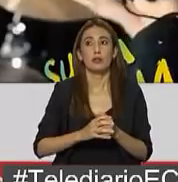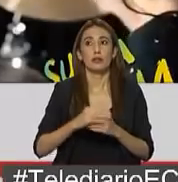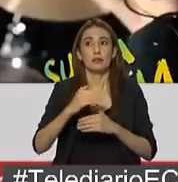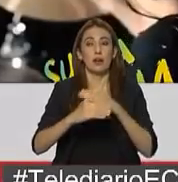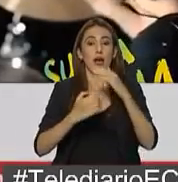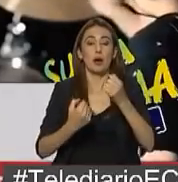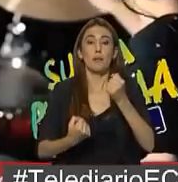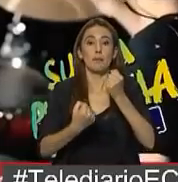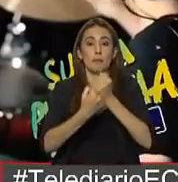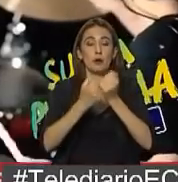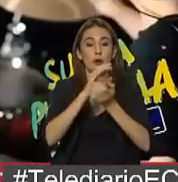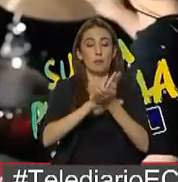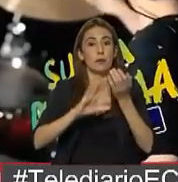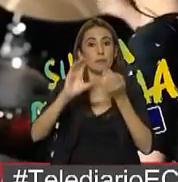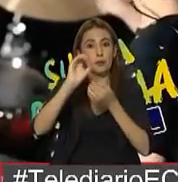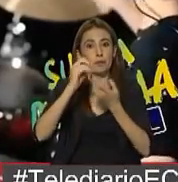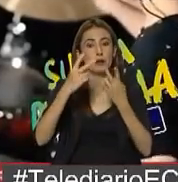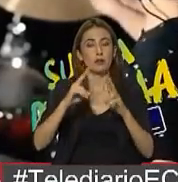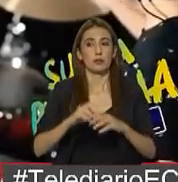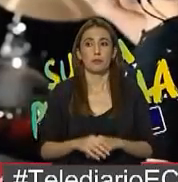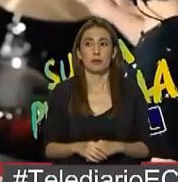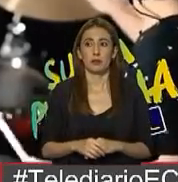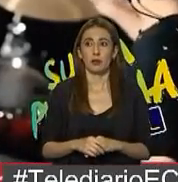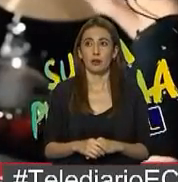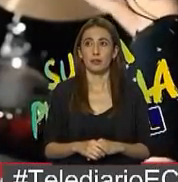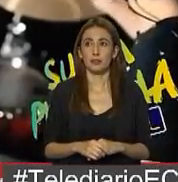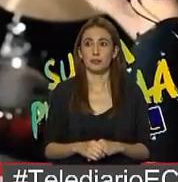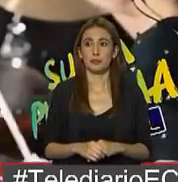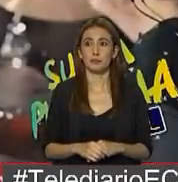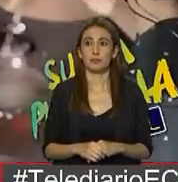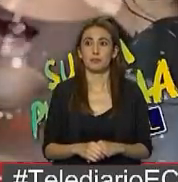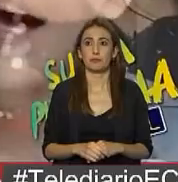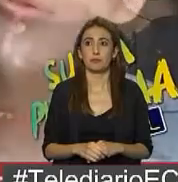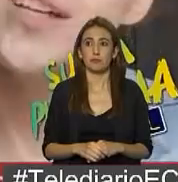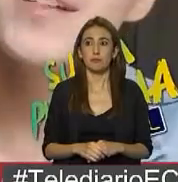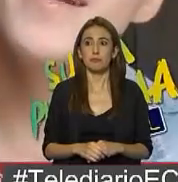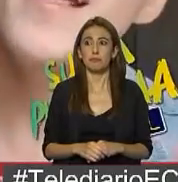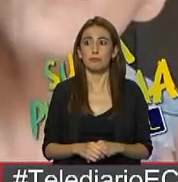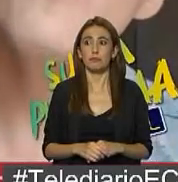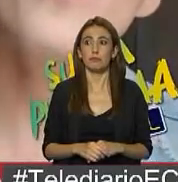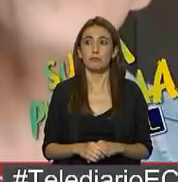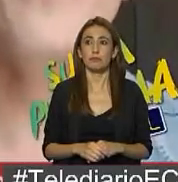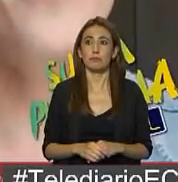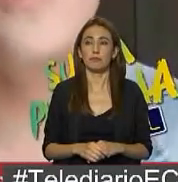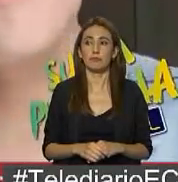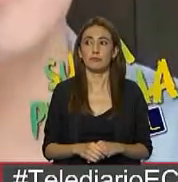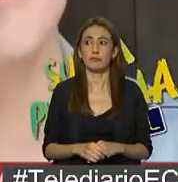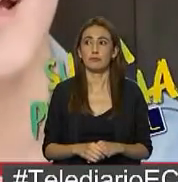Oh,